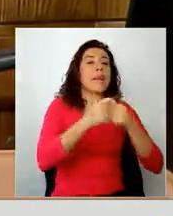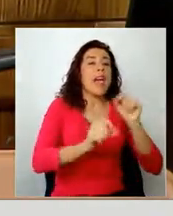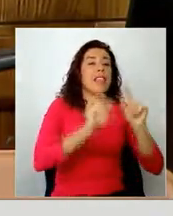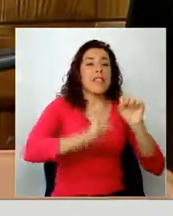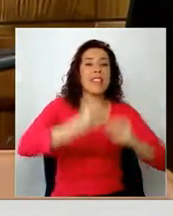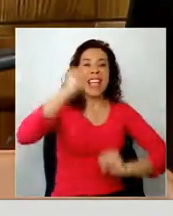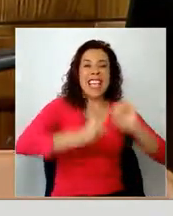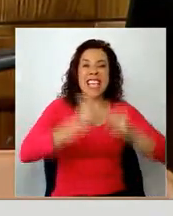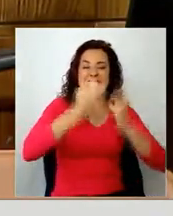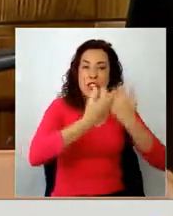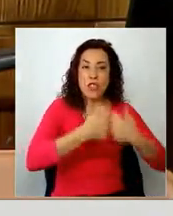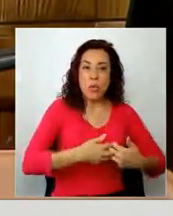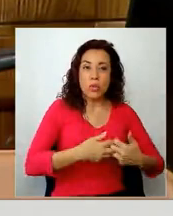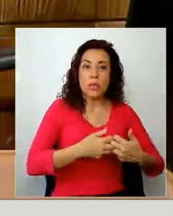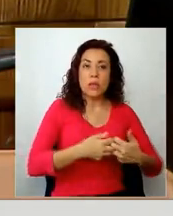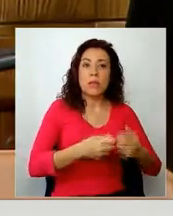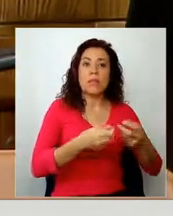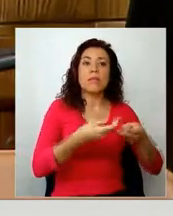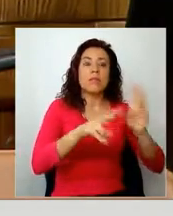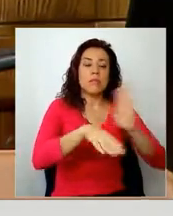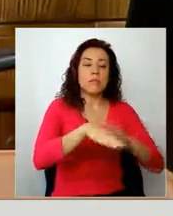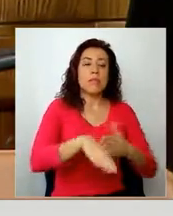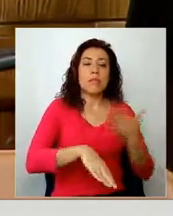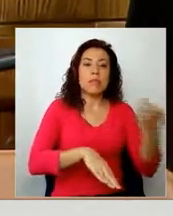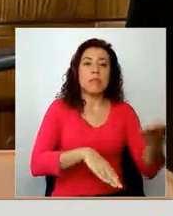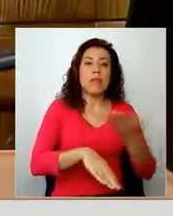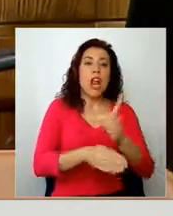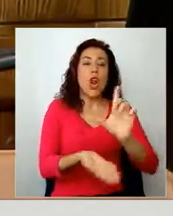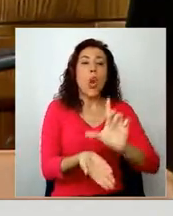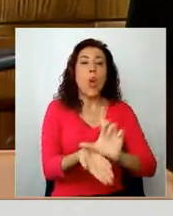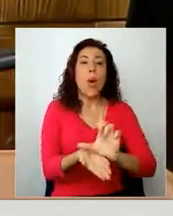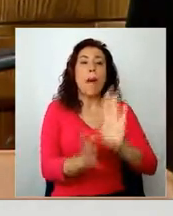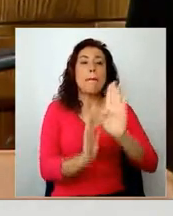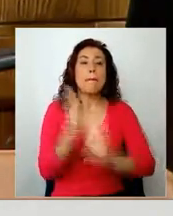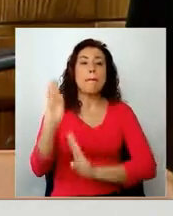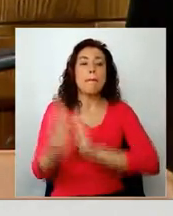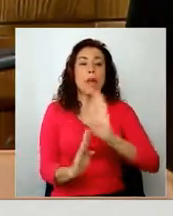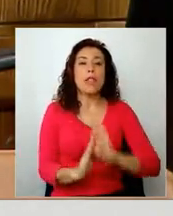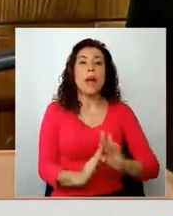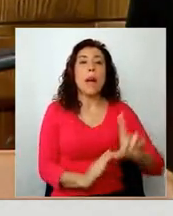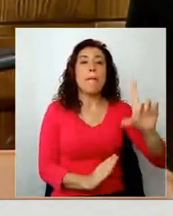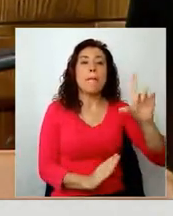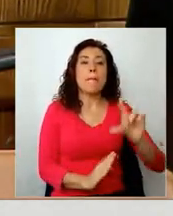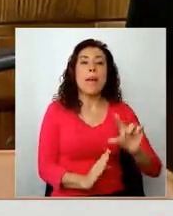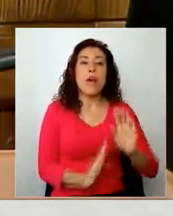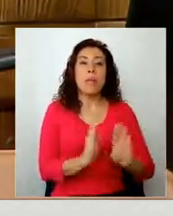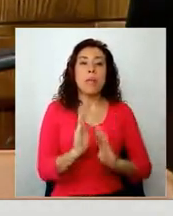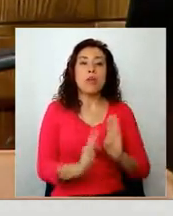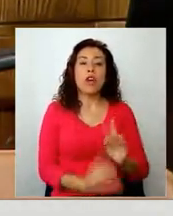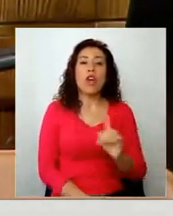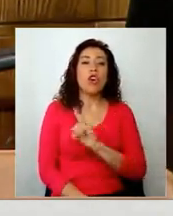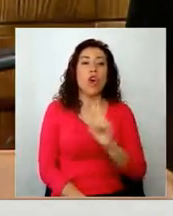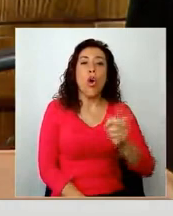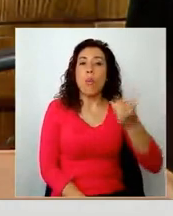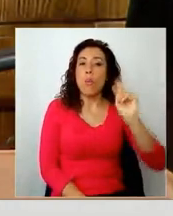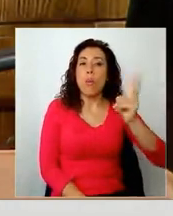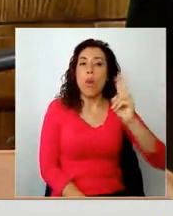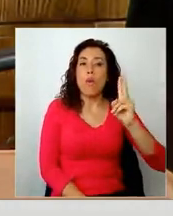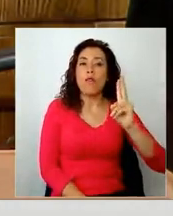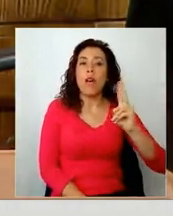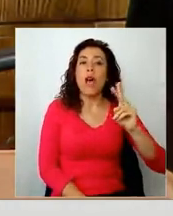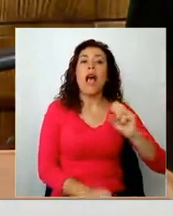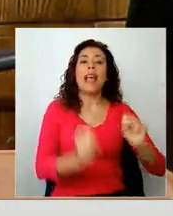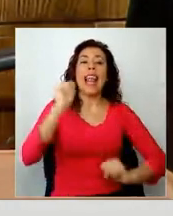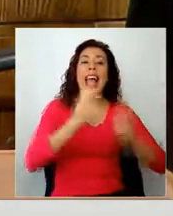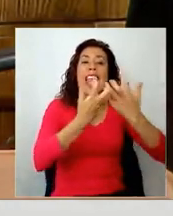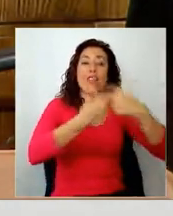permitiendo las concesiones sectoriales en las áreas protegidas de menor protección y no prohibiendo la instalación de la industria salmonera